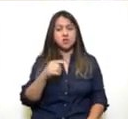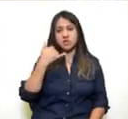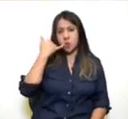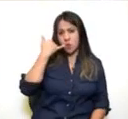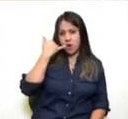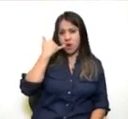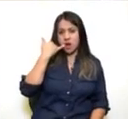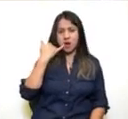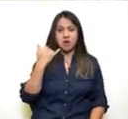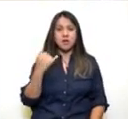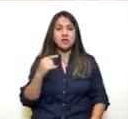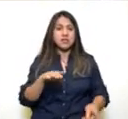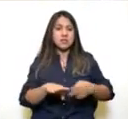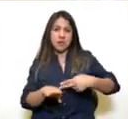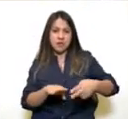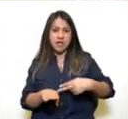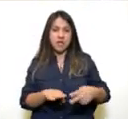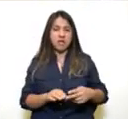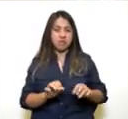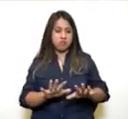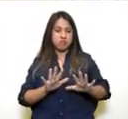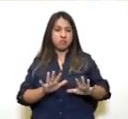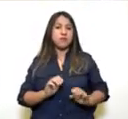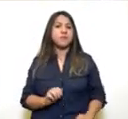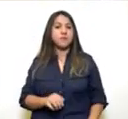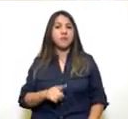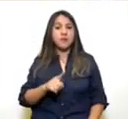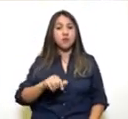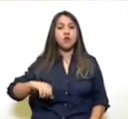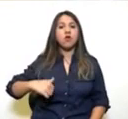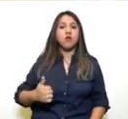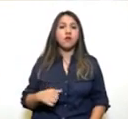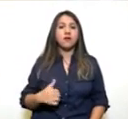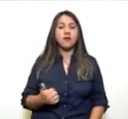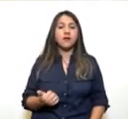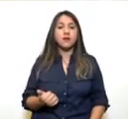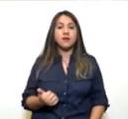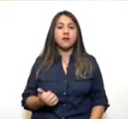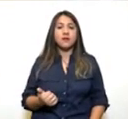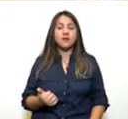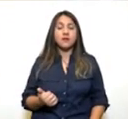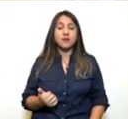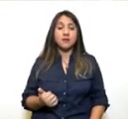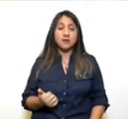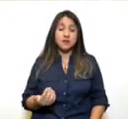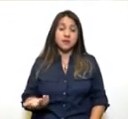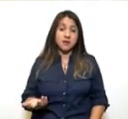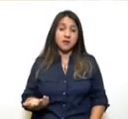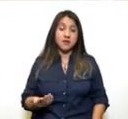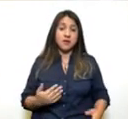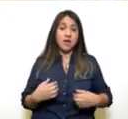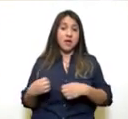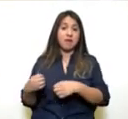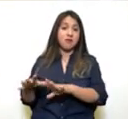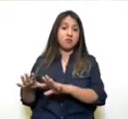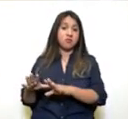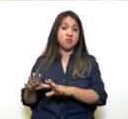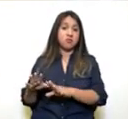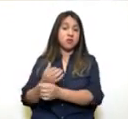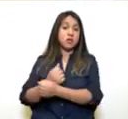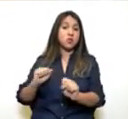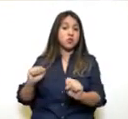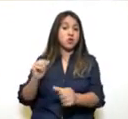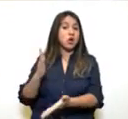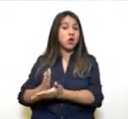unas zapatillas es un joven que probablemente abandonó el colegio